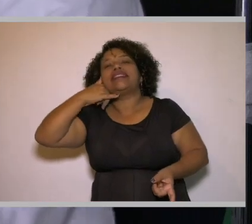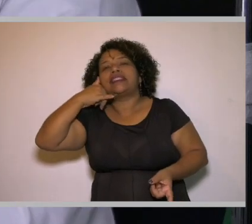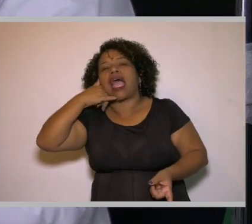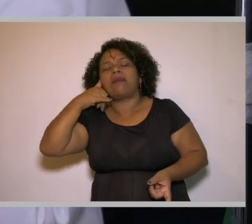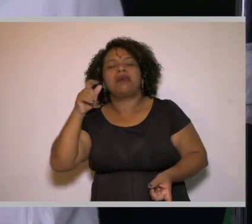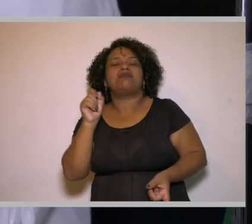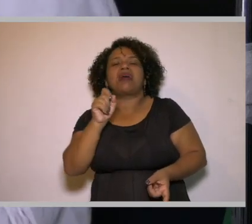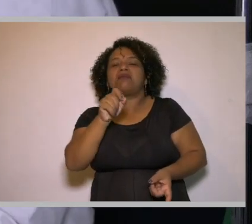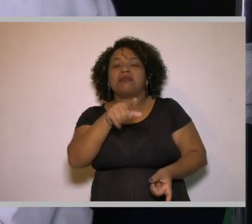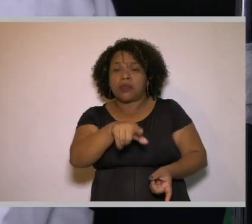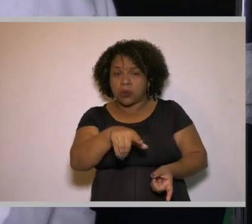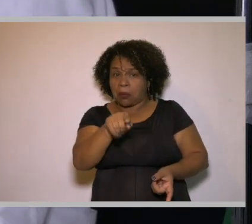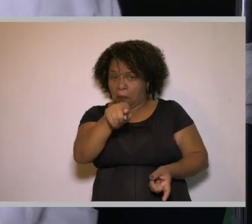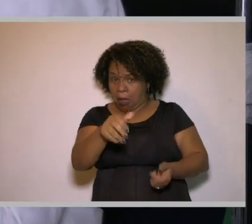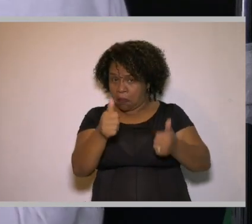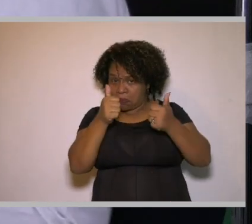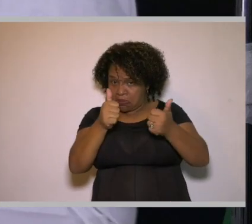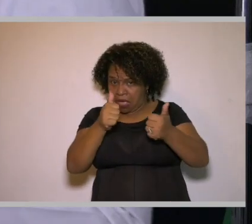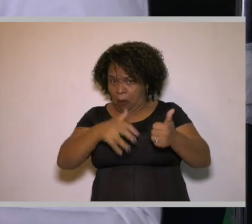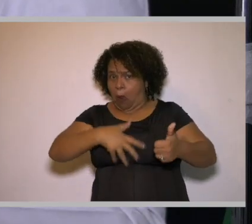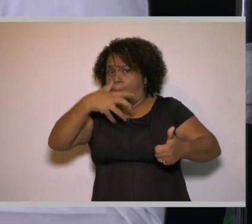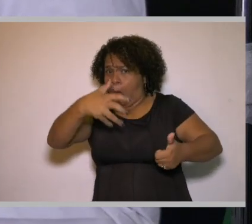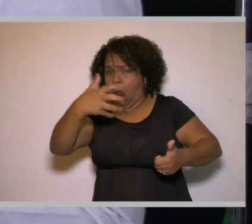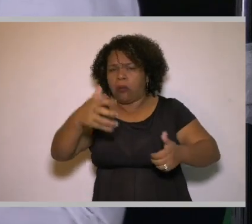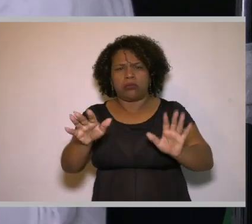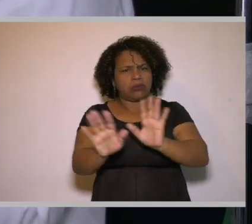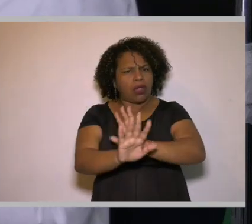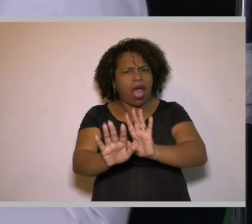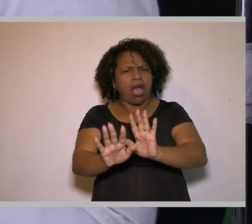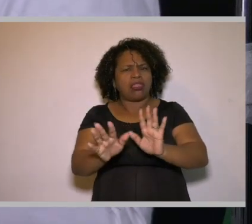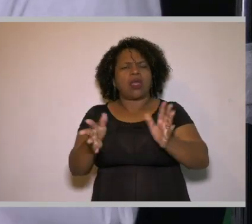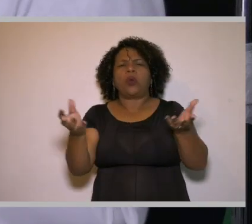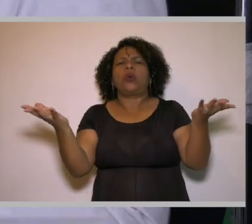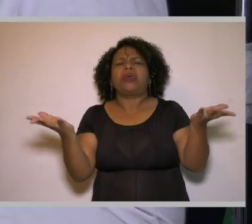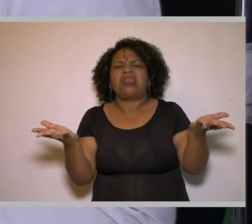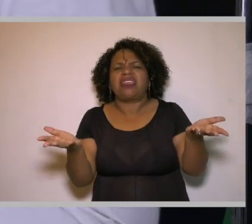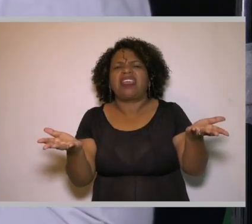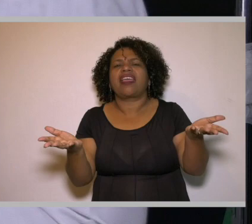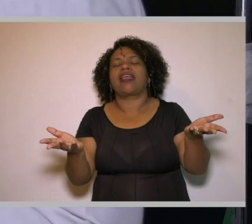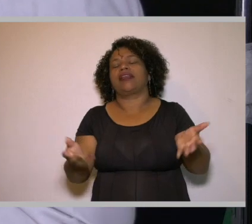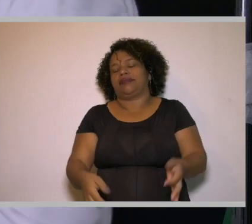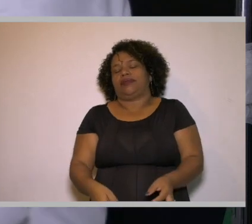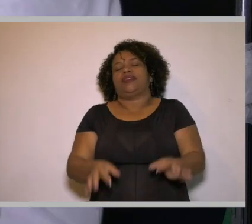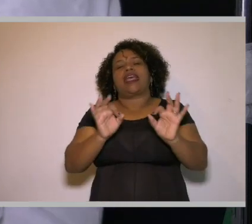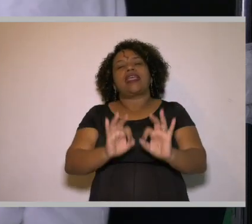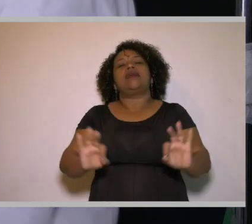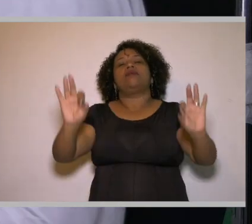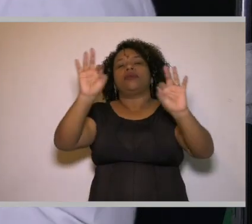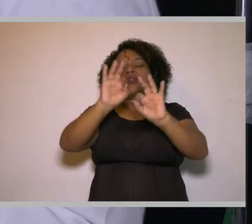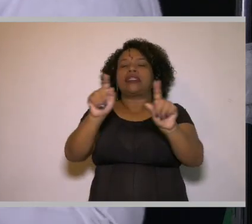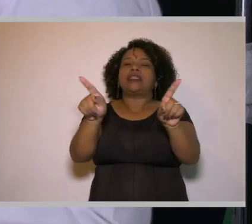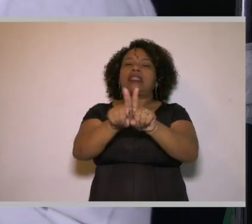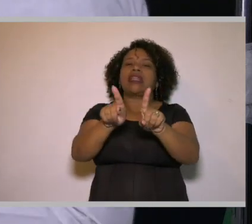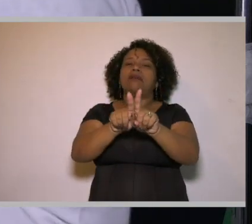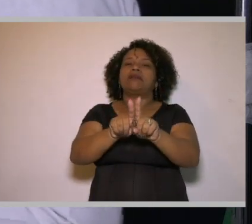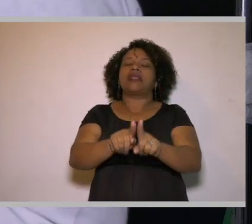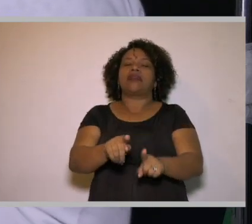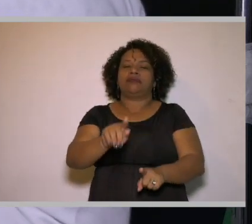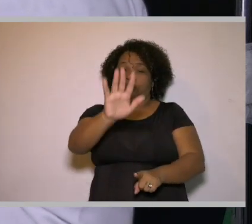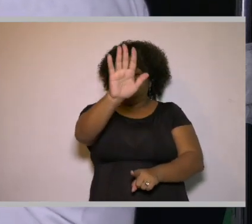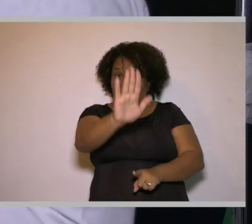si ha vomitado o tiene dolor, que es muy importante la analgesia preventiva, antes de que pase el